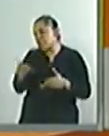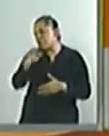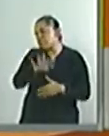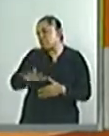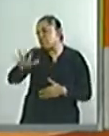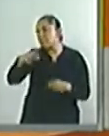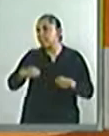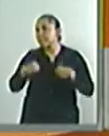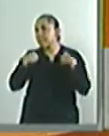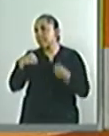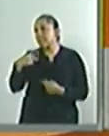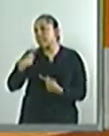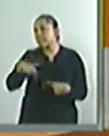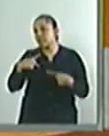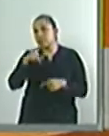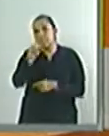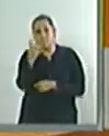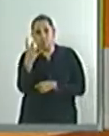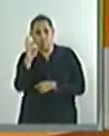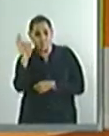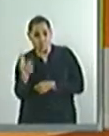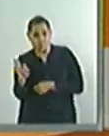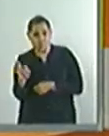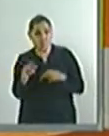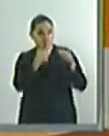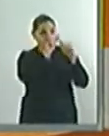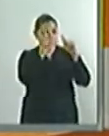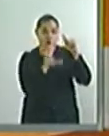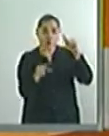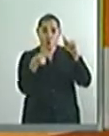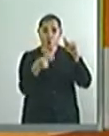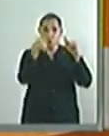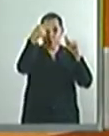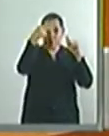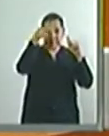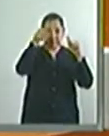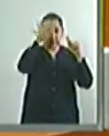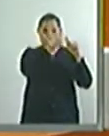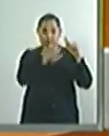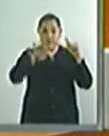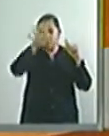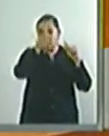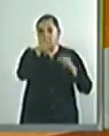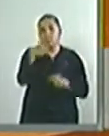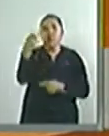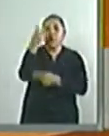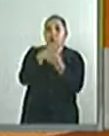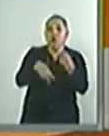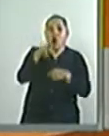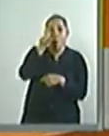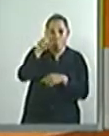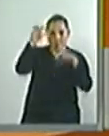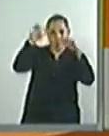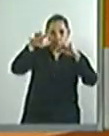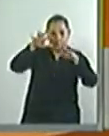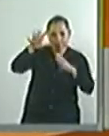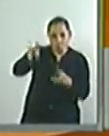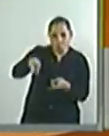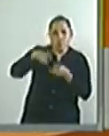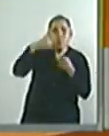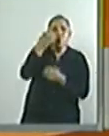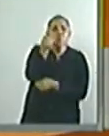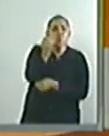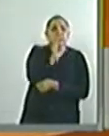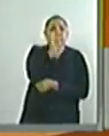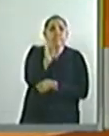el norte y el altiplano reciben el 9 por ciento del agua de lluvia y concentran